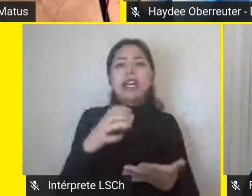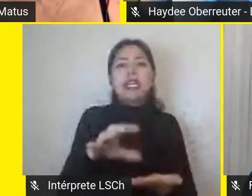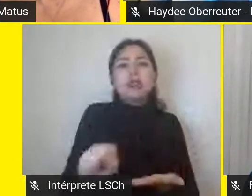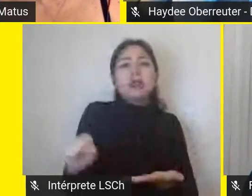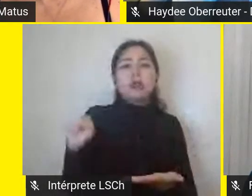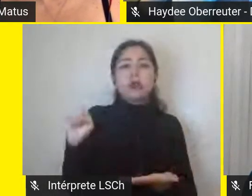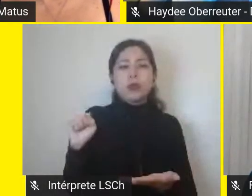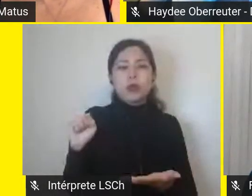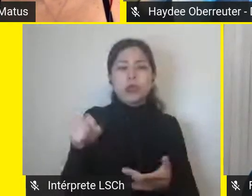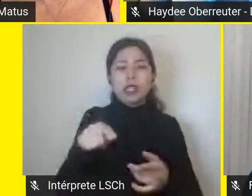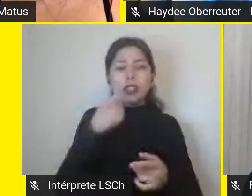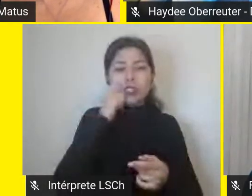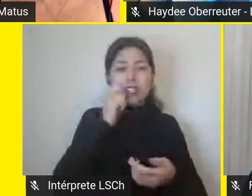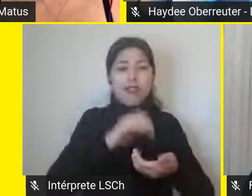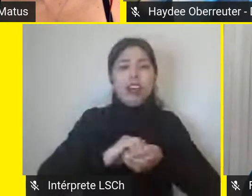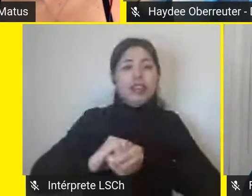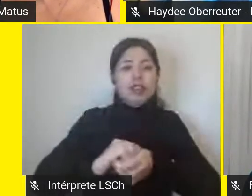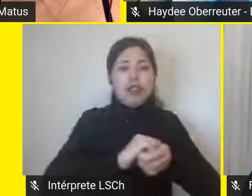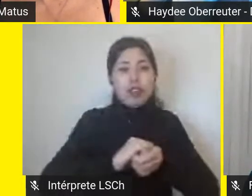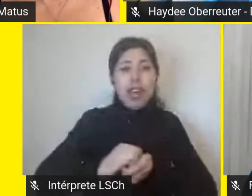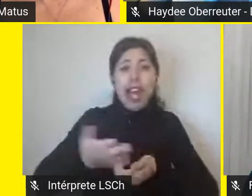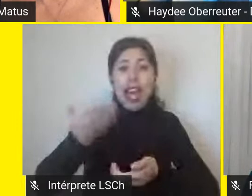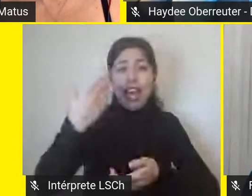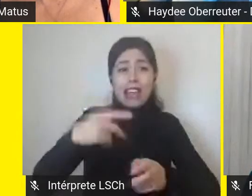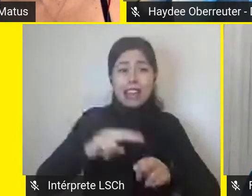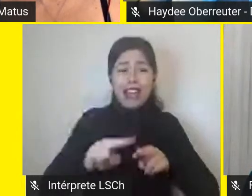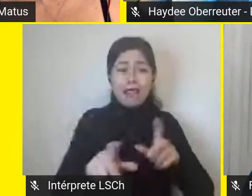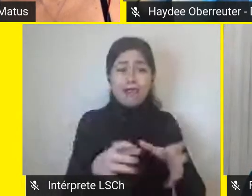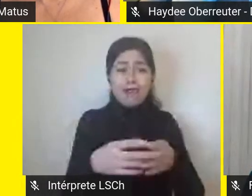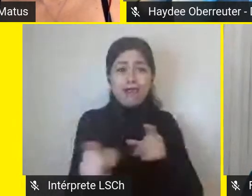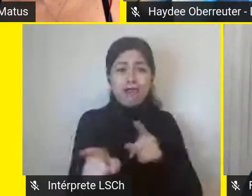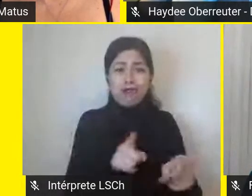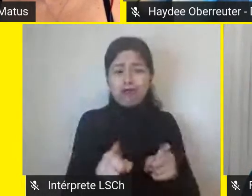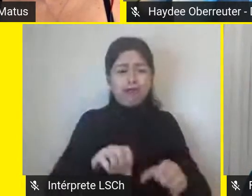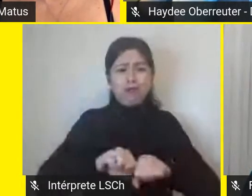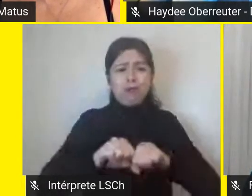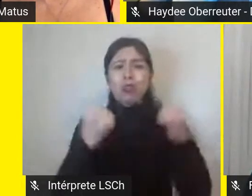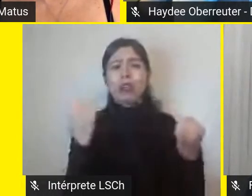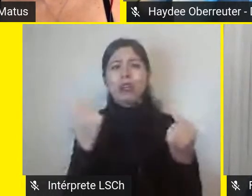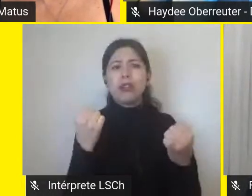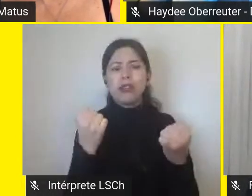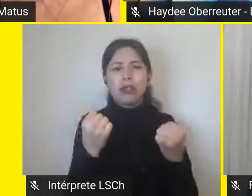las organizaciones sociales, rompían, quebraban sindicatos,